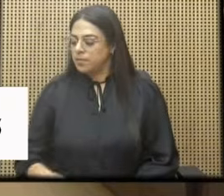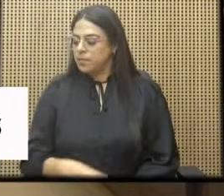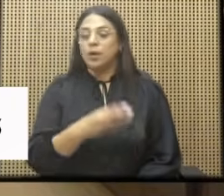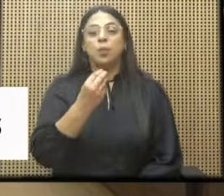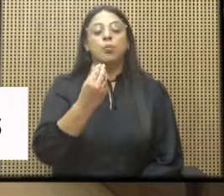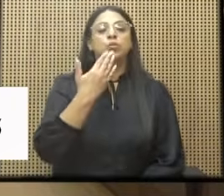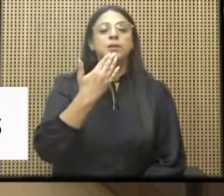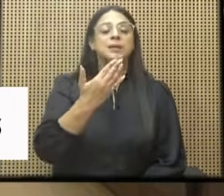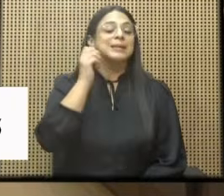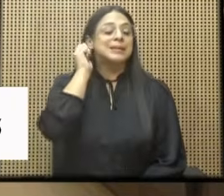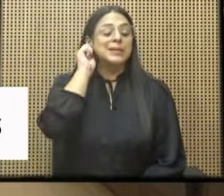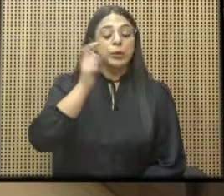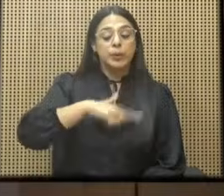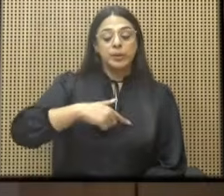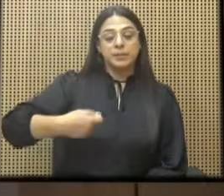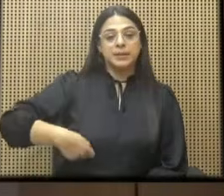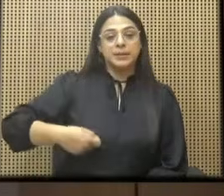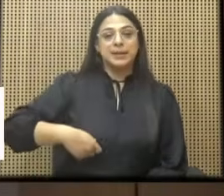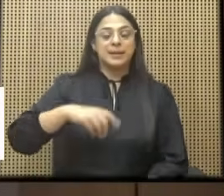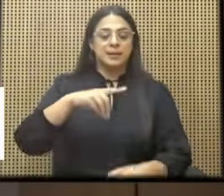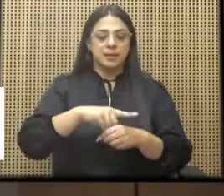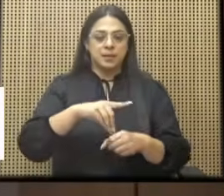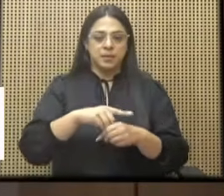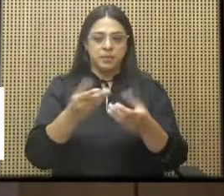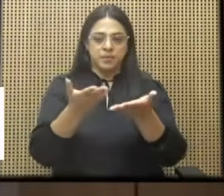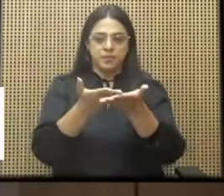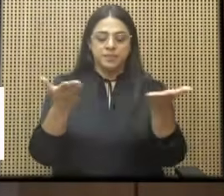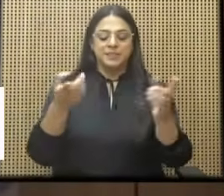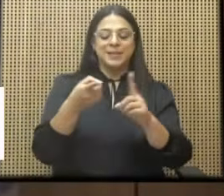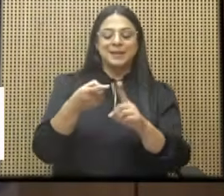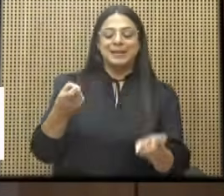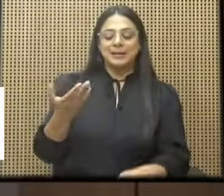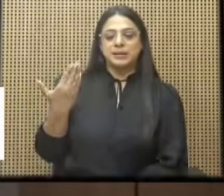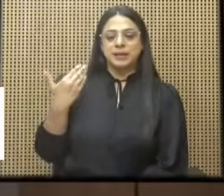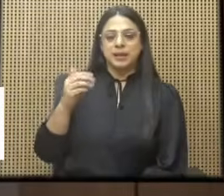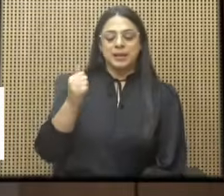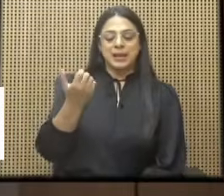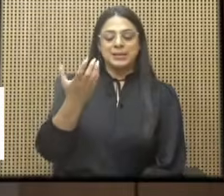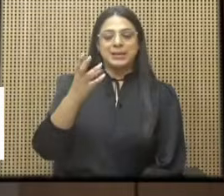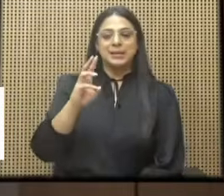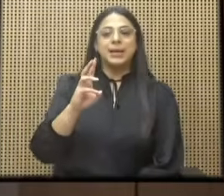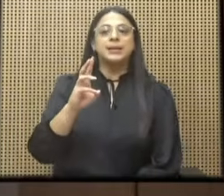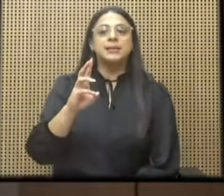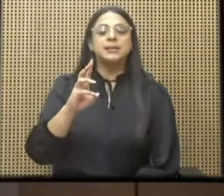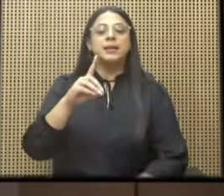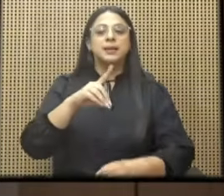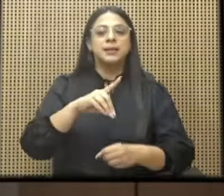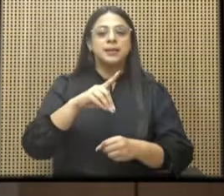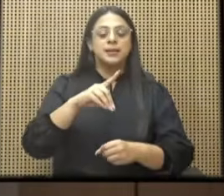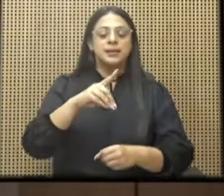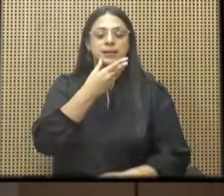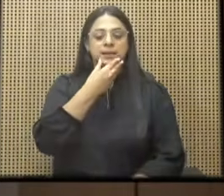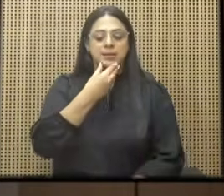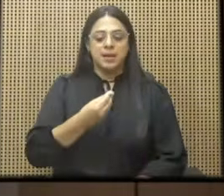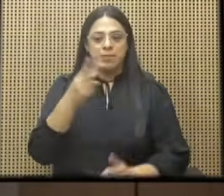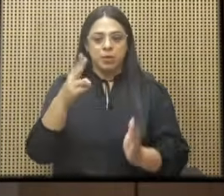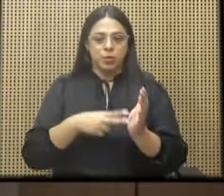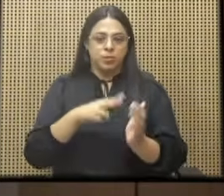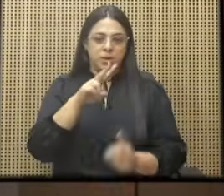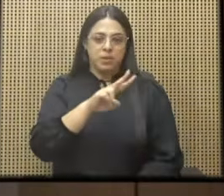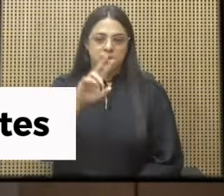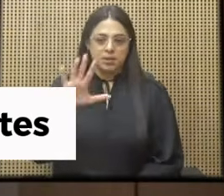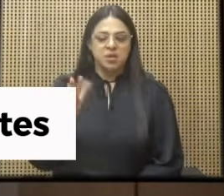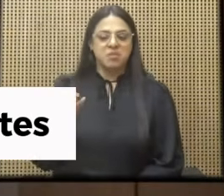señora Presidente de Diputaciones. Desde el 16 de diciembre del 2025, hace casi 7